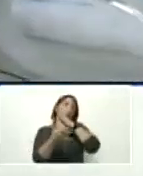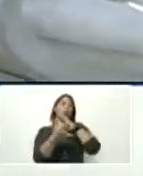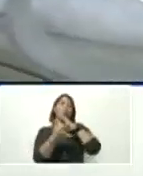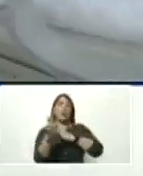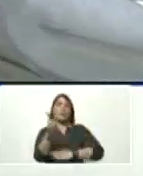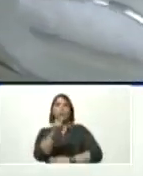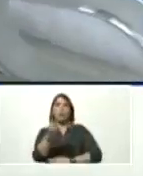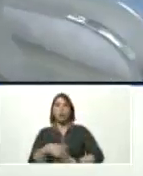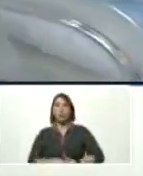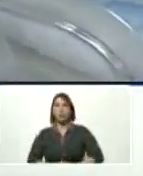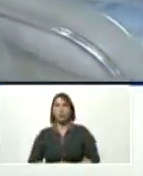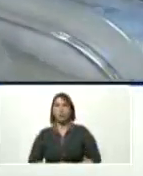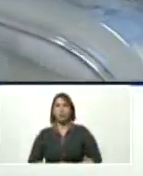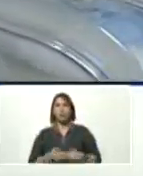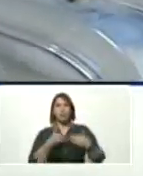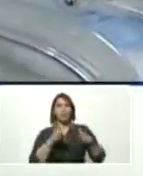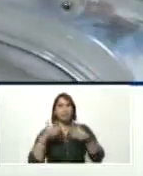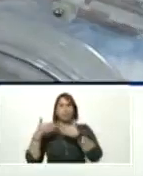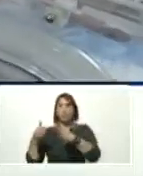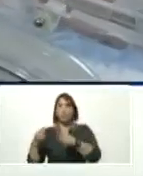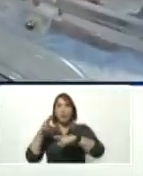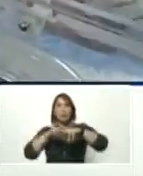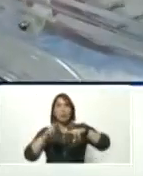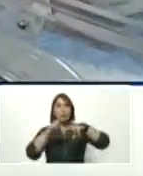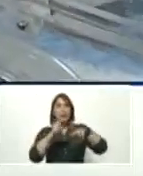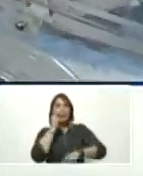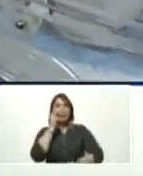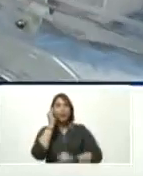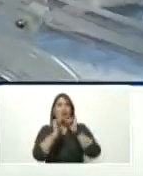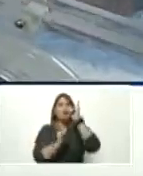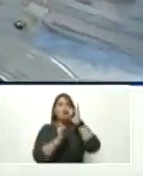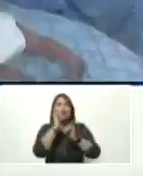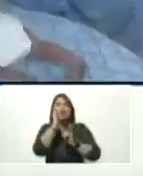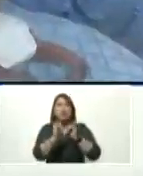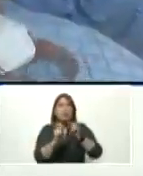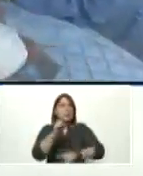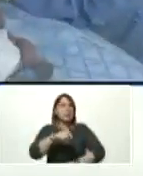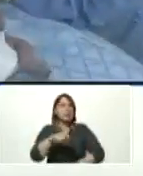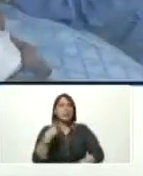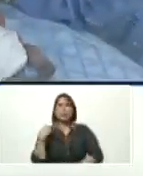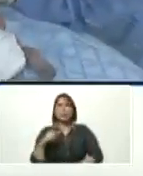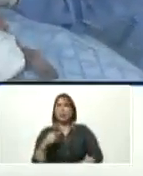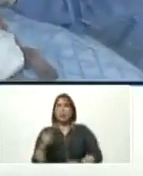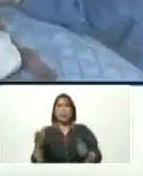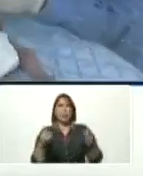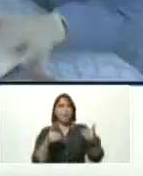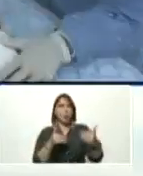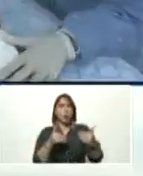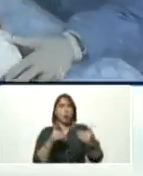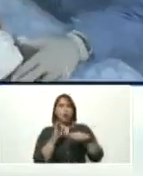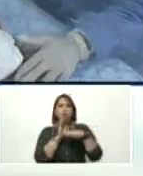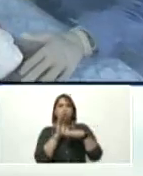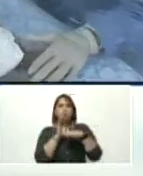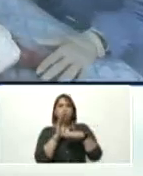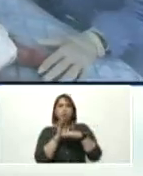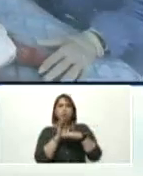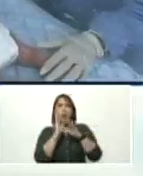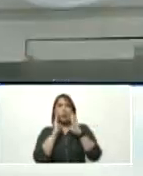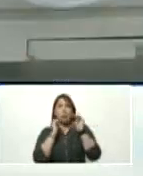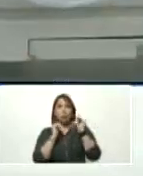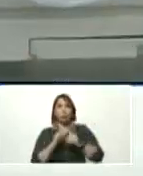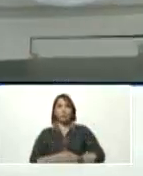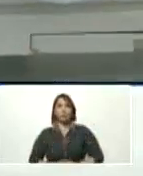venezolana, le garantizamos a ese niño, a esa niña, que amerita tener incubadora, su atención.